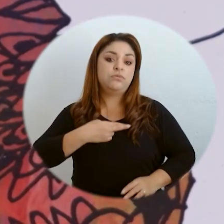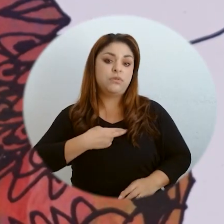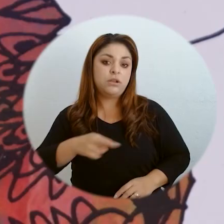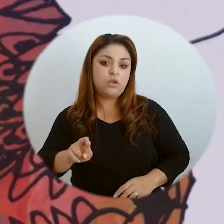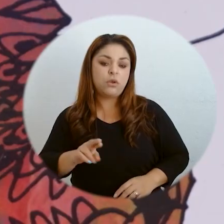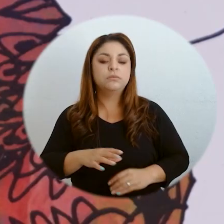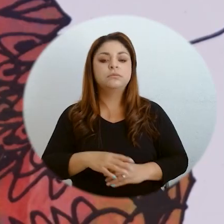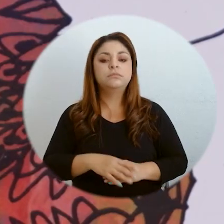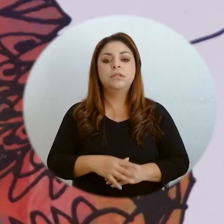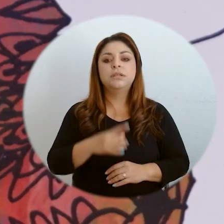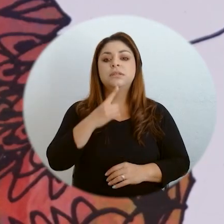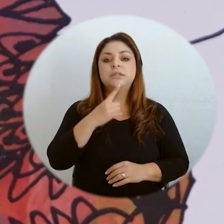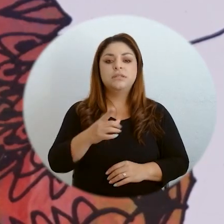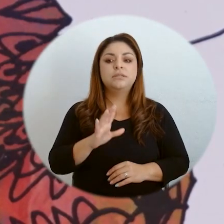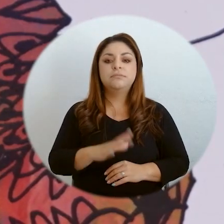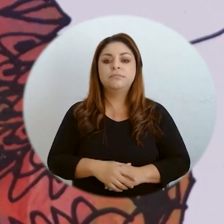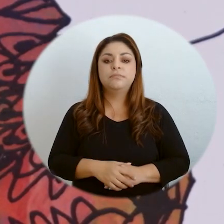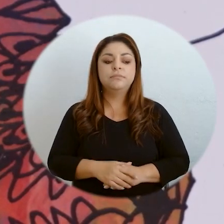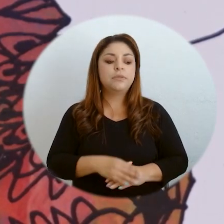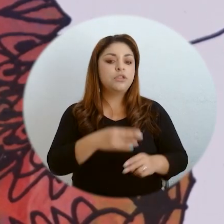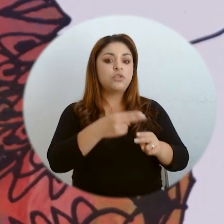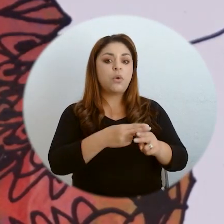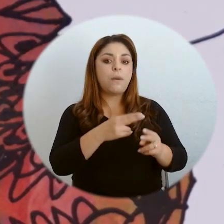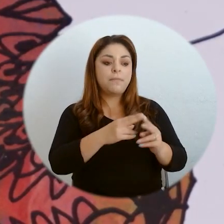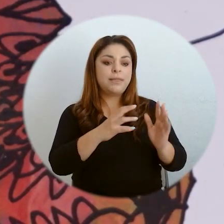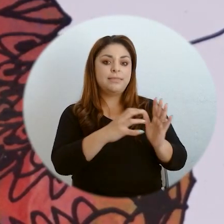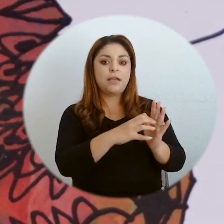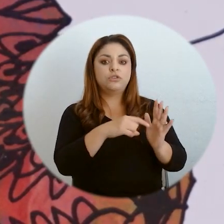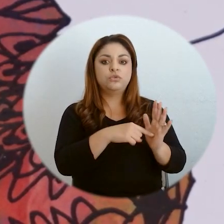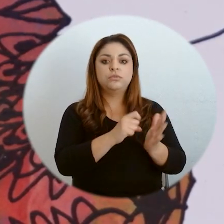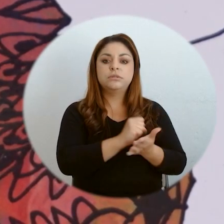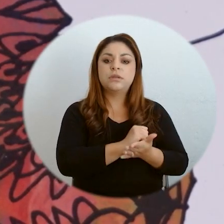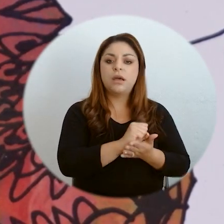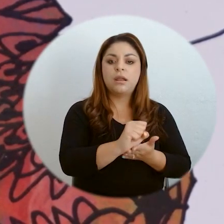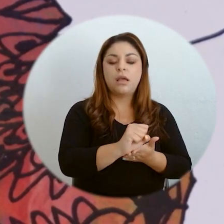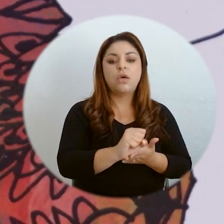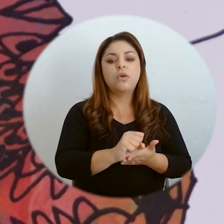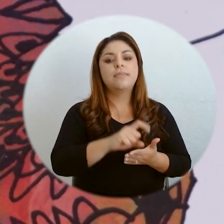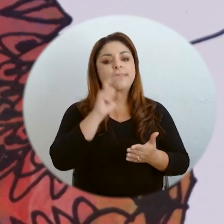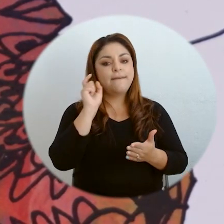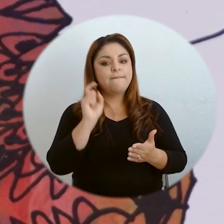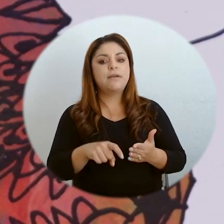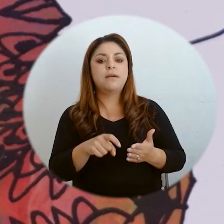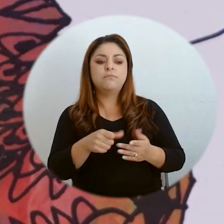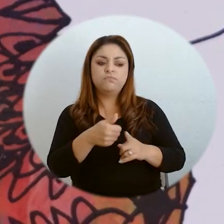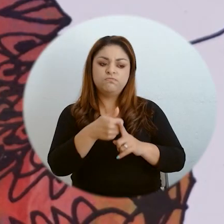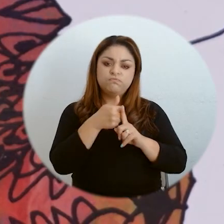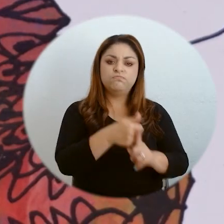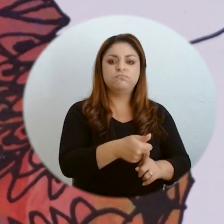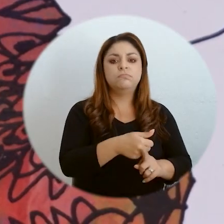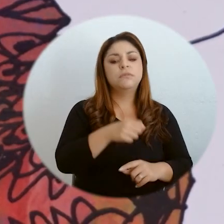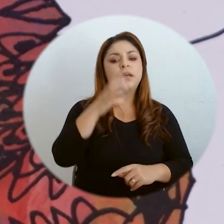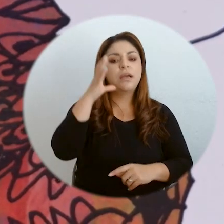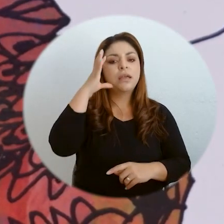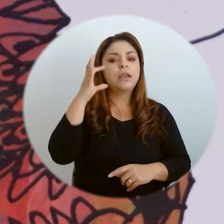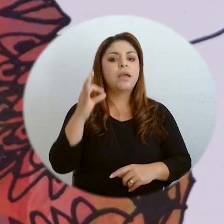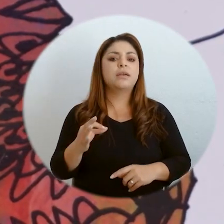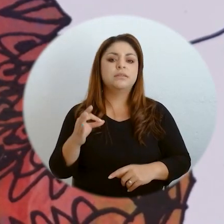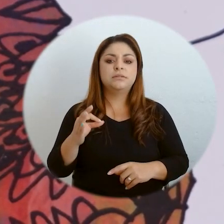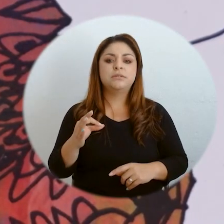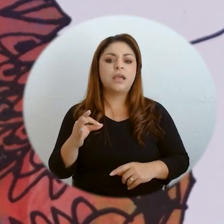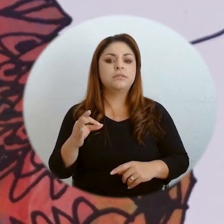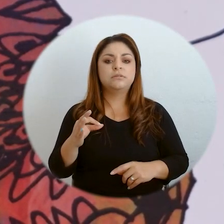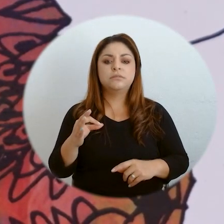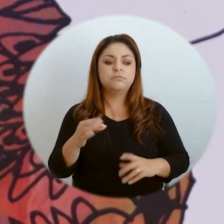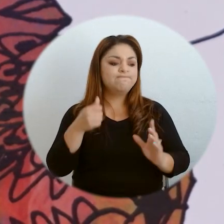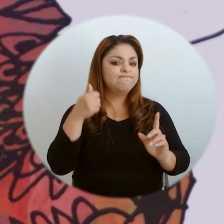aspecto religioso, por ejemplo, creyendo que en nombre de un texto sagrado tenemos que mantener esas creencias